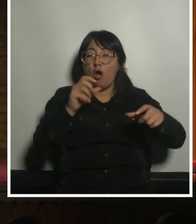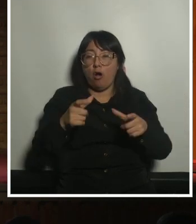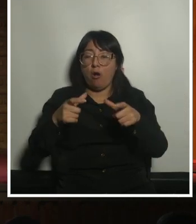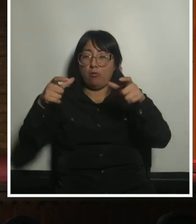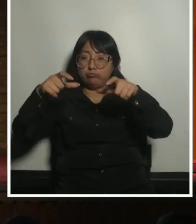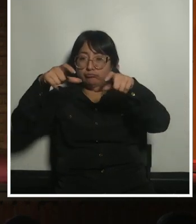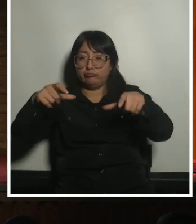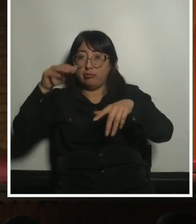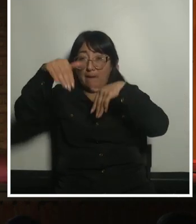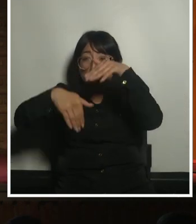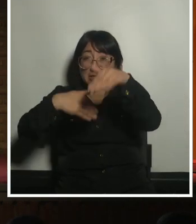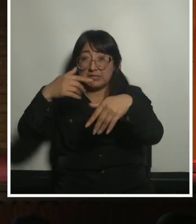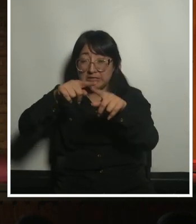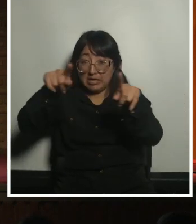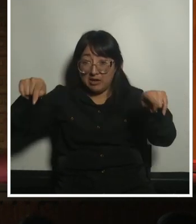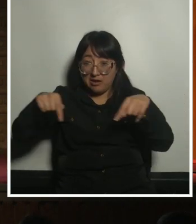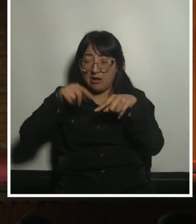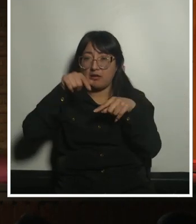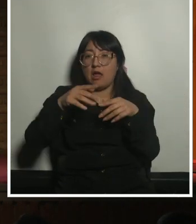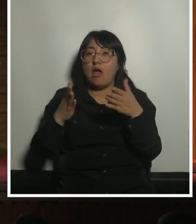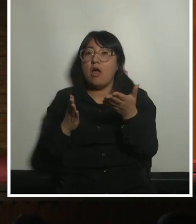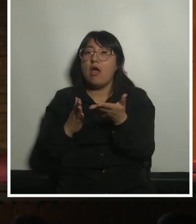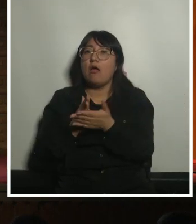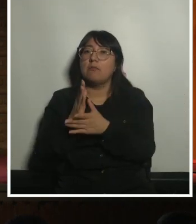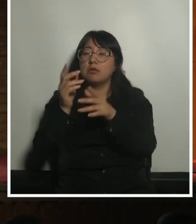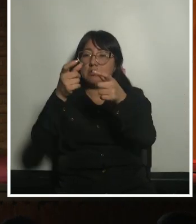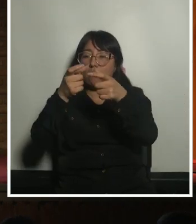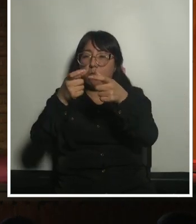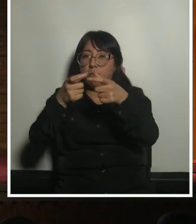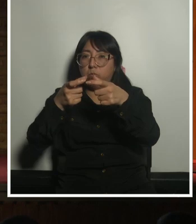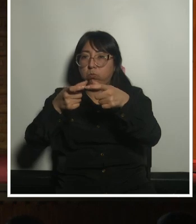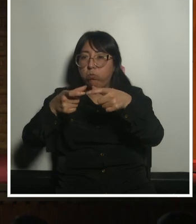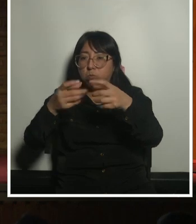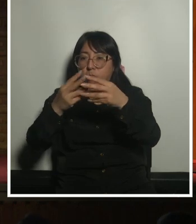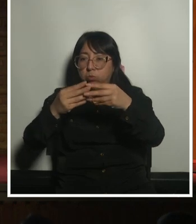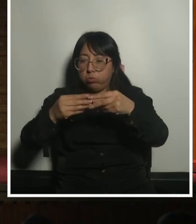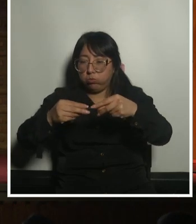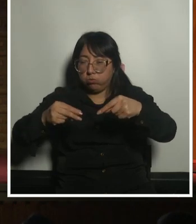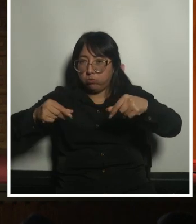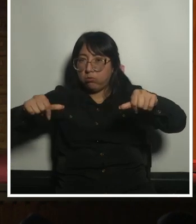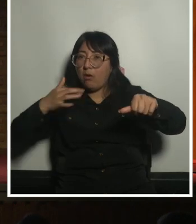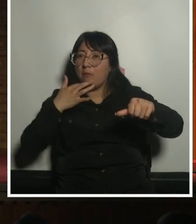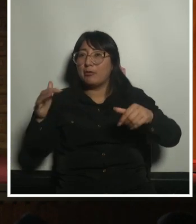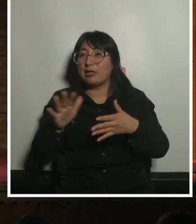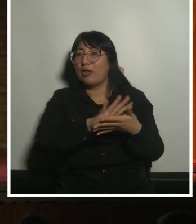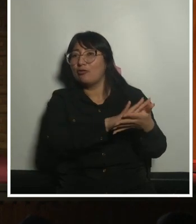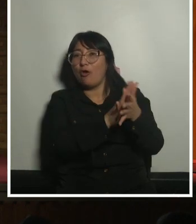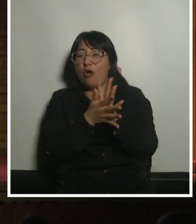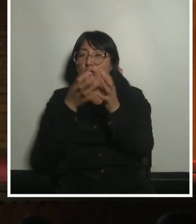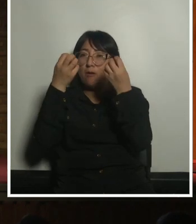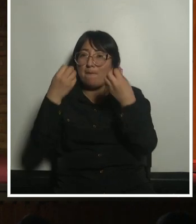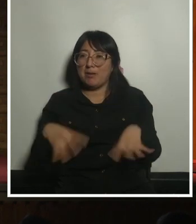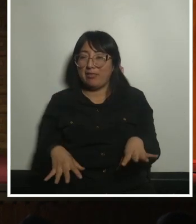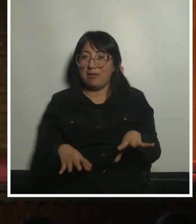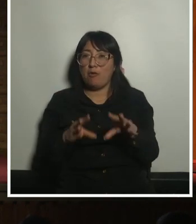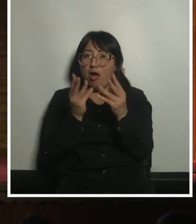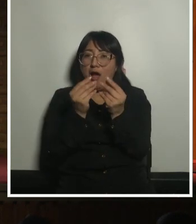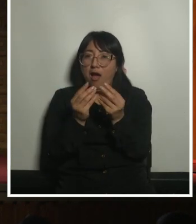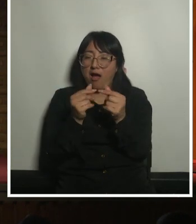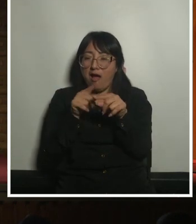un problema grande para los municipios porque todos perdemos. Todos aquí